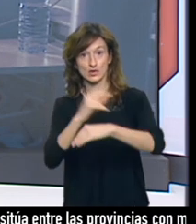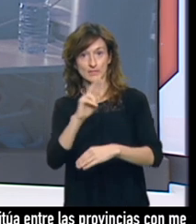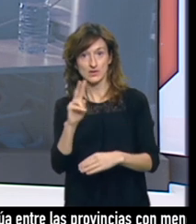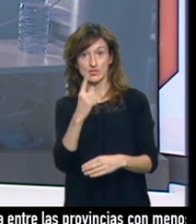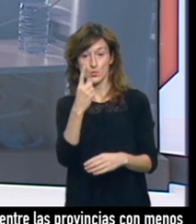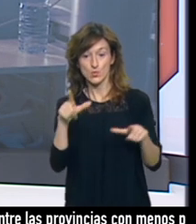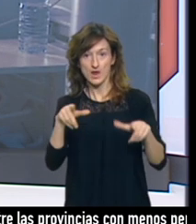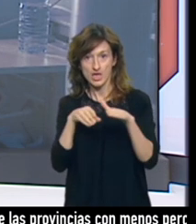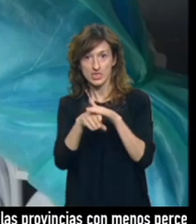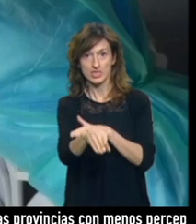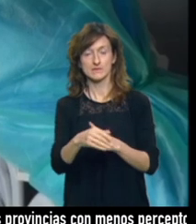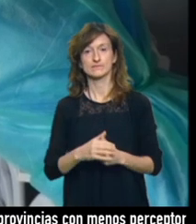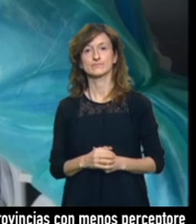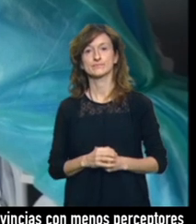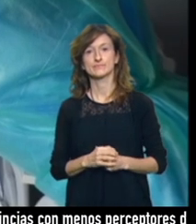Valladolid.